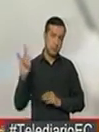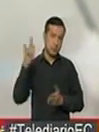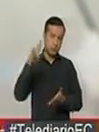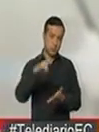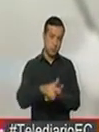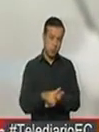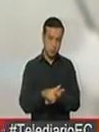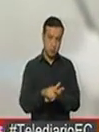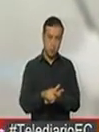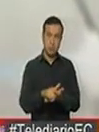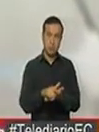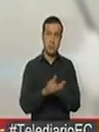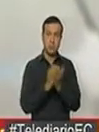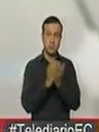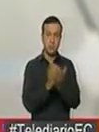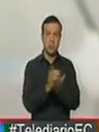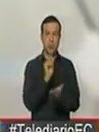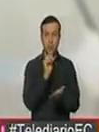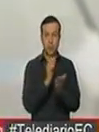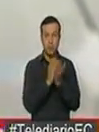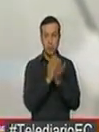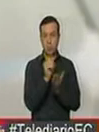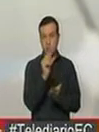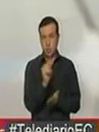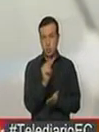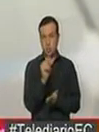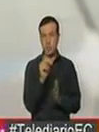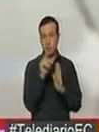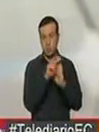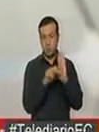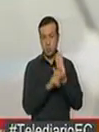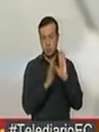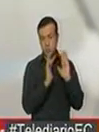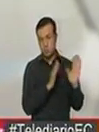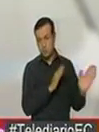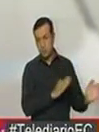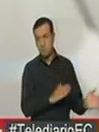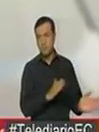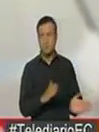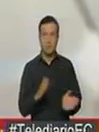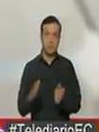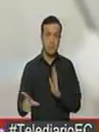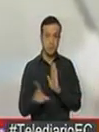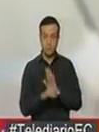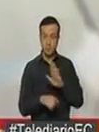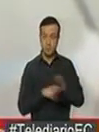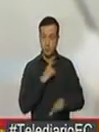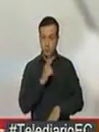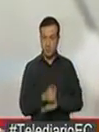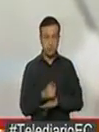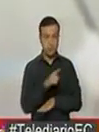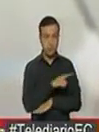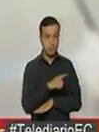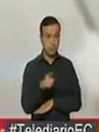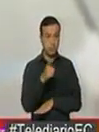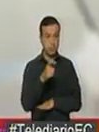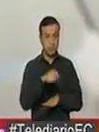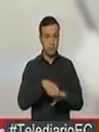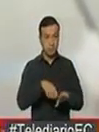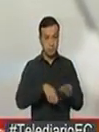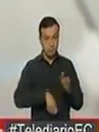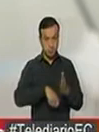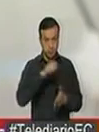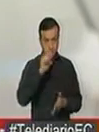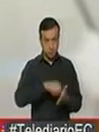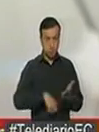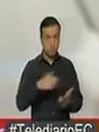sobre marítima todo. Es un porcentaje pequeño que, siguiendo los procedimientos que la ley establece con las autorizaciones de la Armada